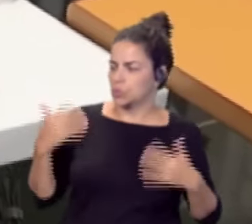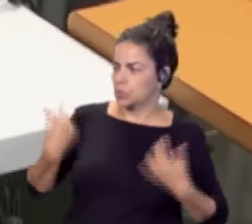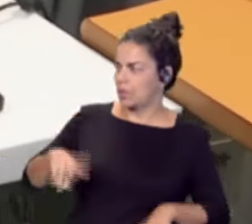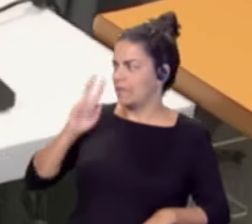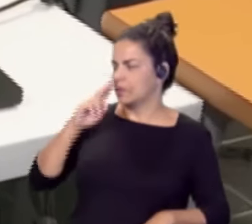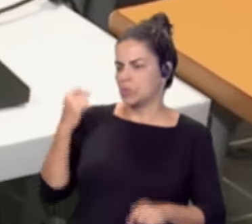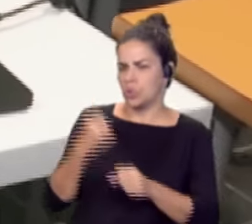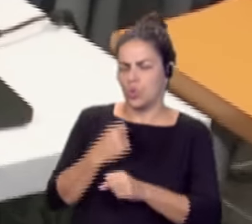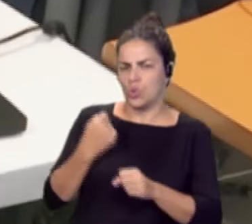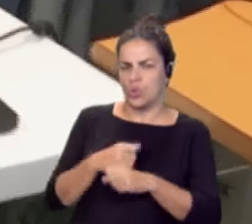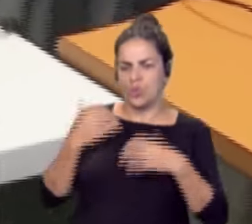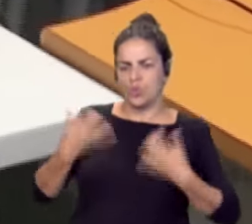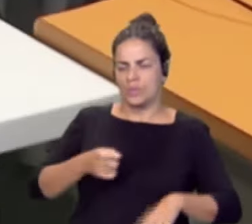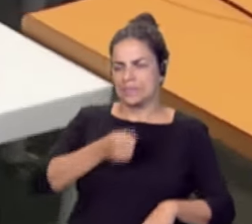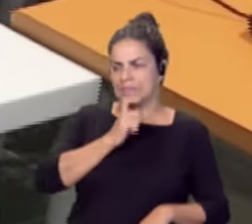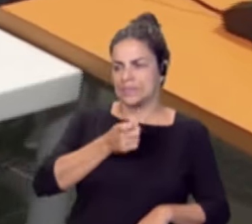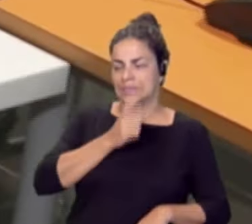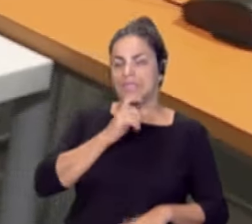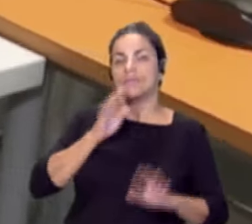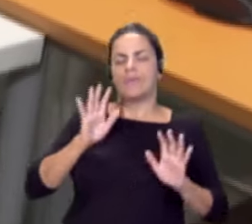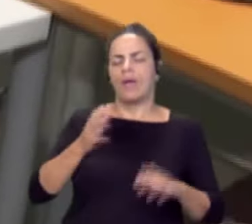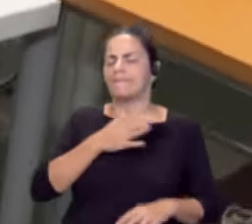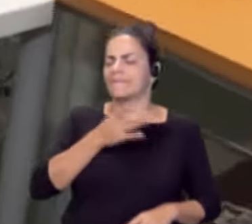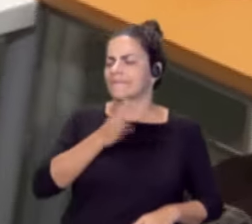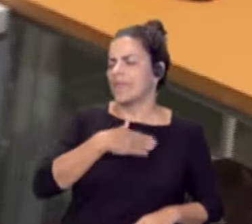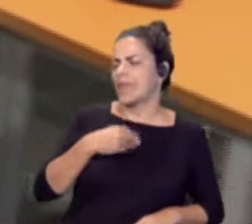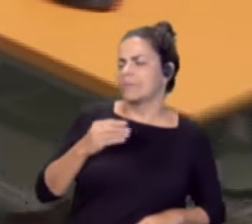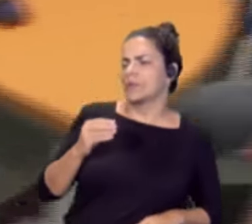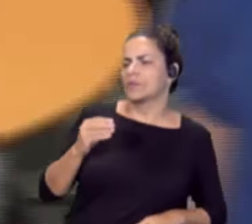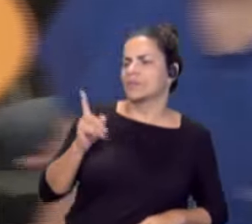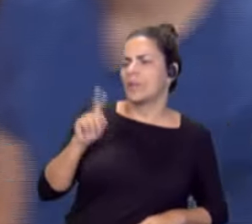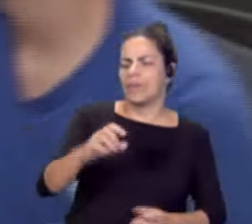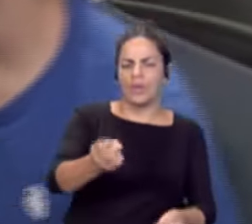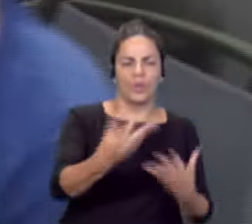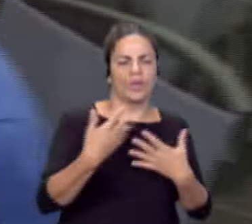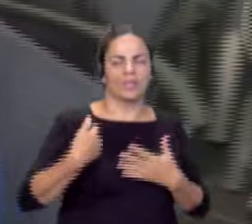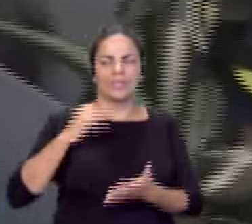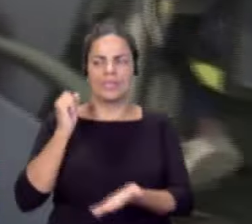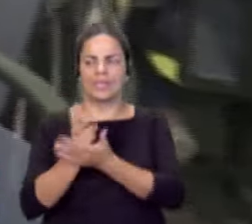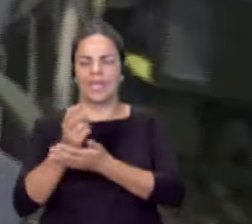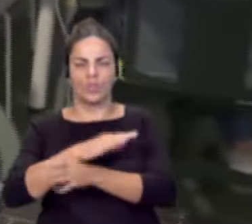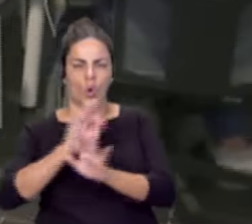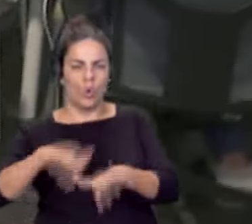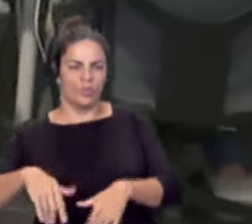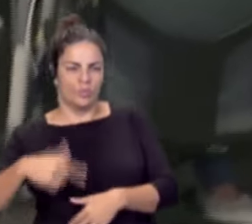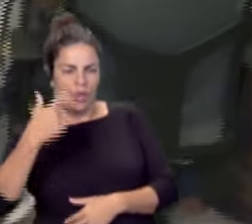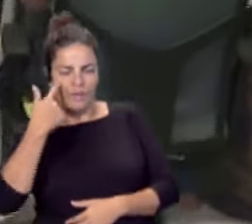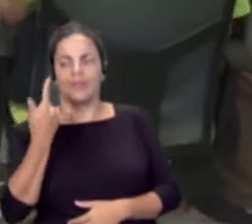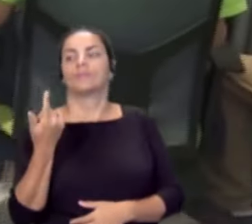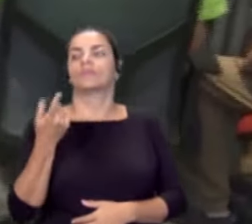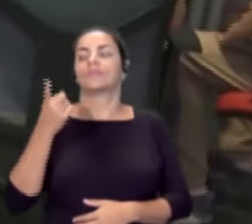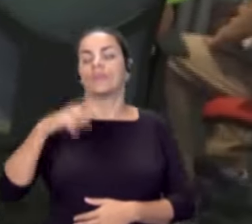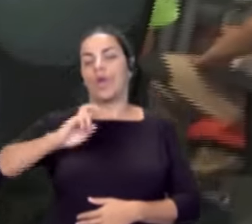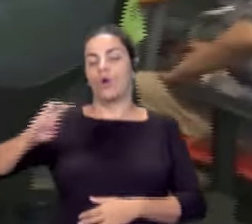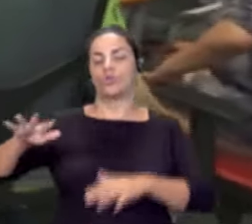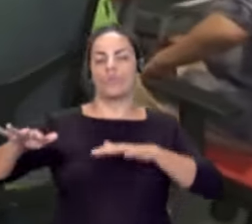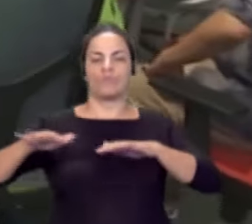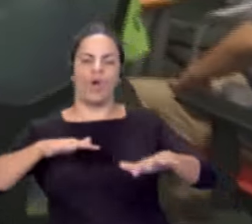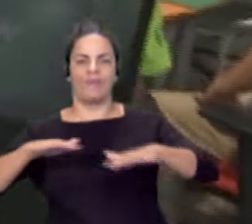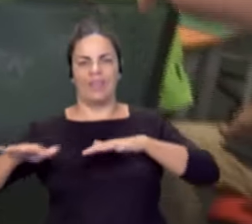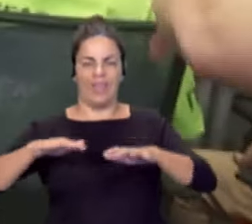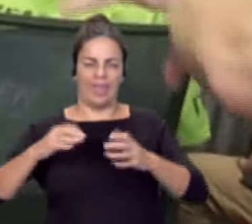bastante difícil y no queremos terminar sin que me cuentes el último reto para ver. Bueno, tenemos otro de movilidad eléctrica y por último, como